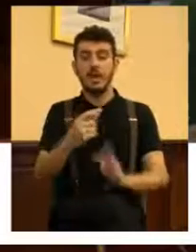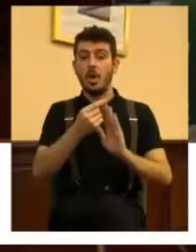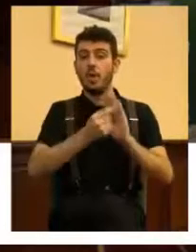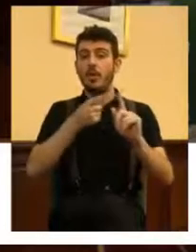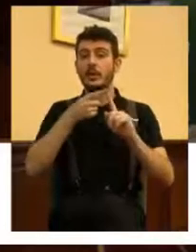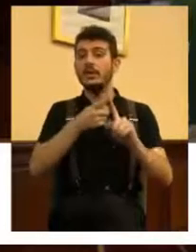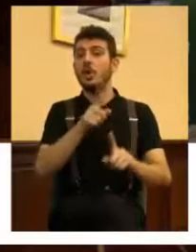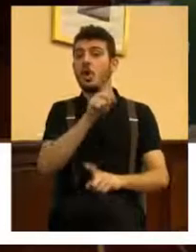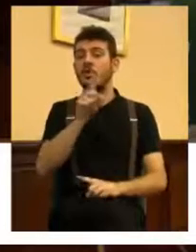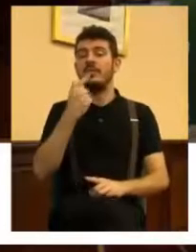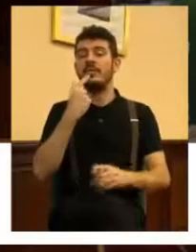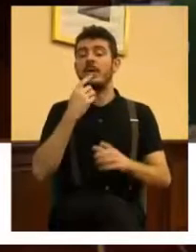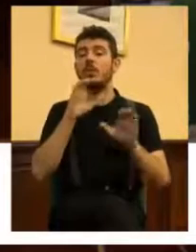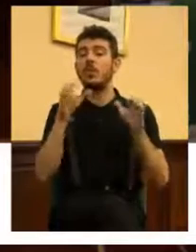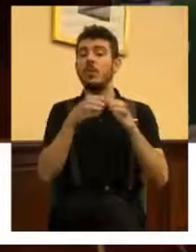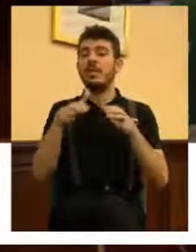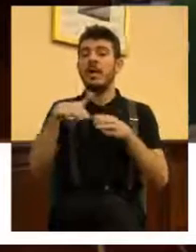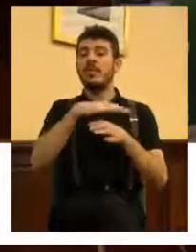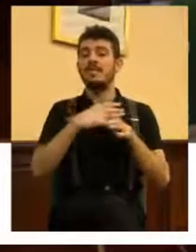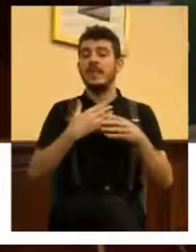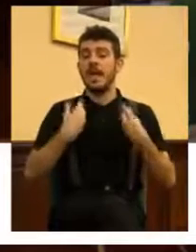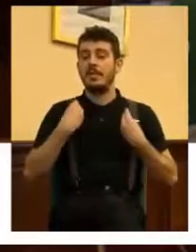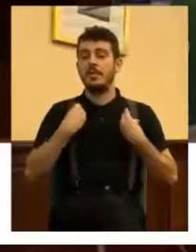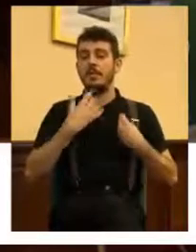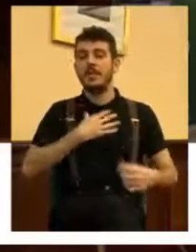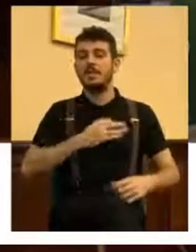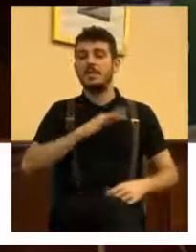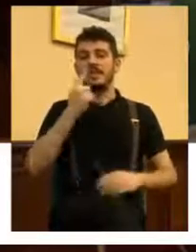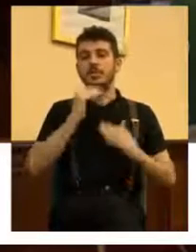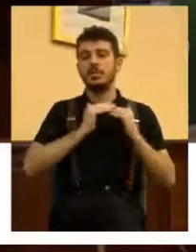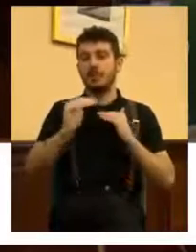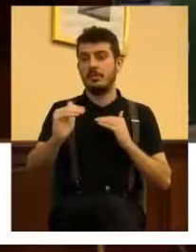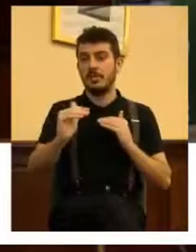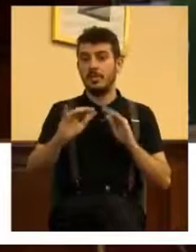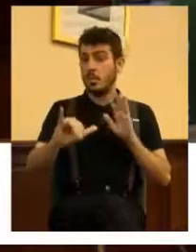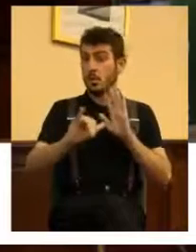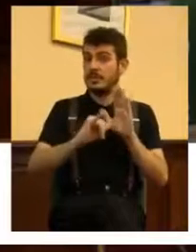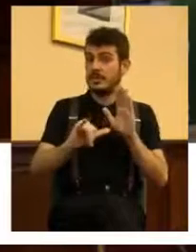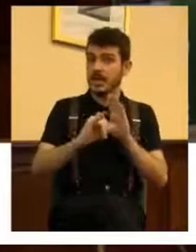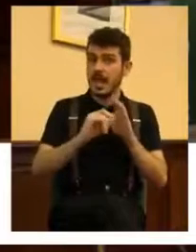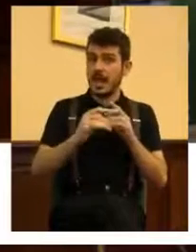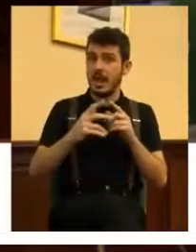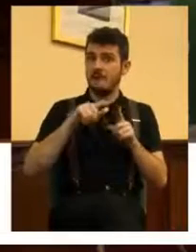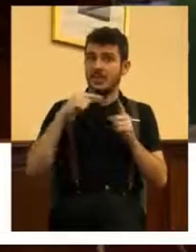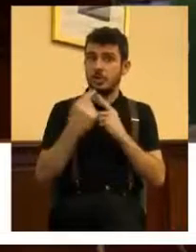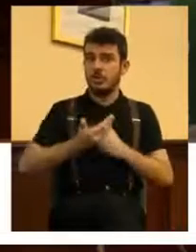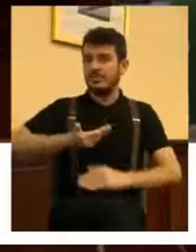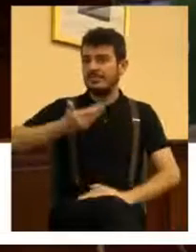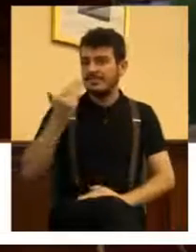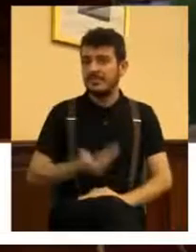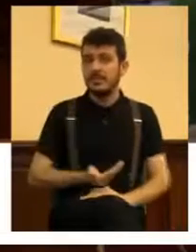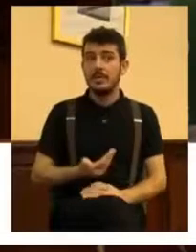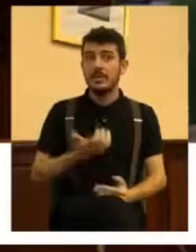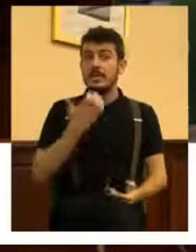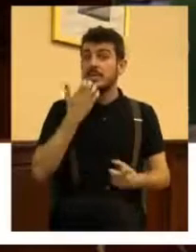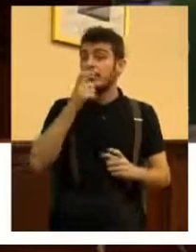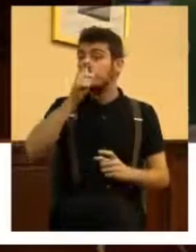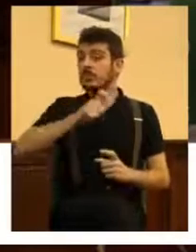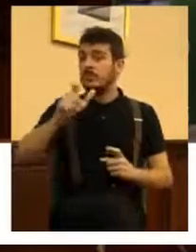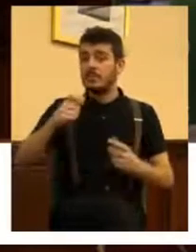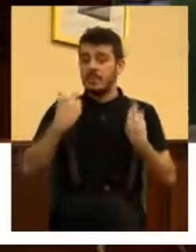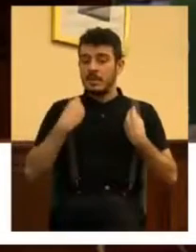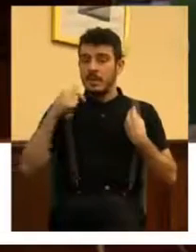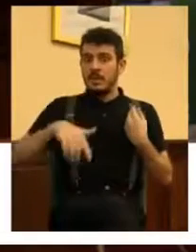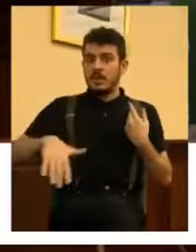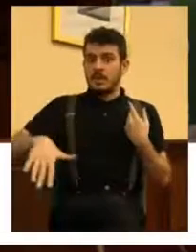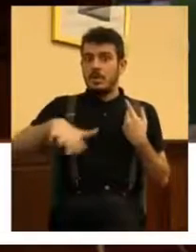de comunidades habitables y sostenibles. La proximidad es un factor fundamental. Si la población no tiene ofertas